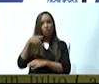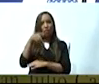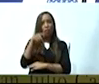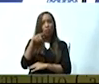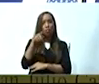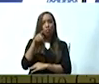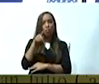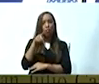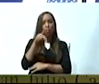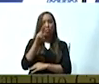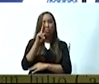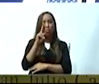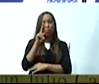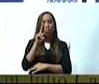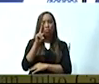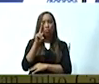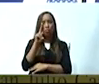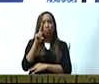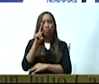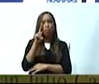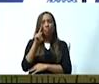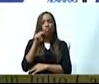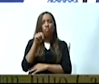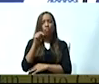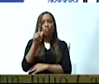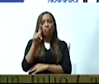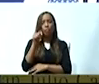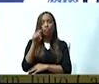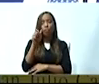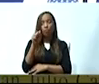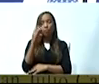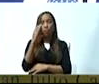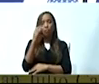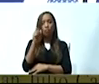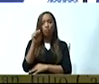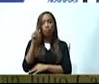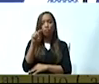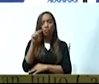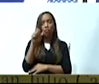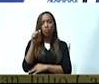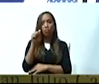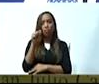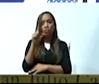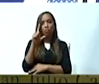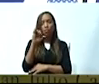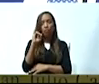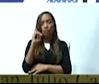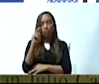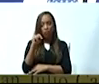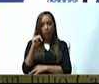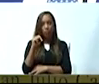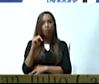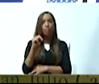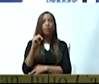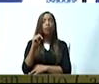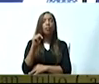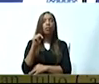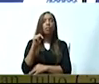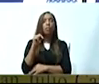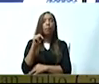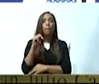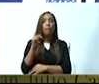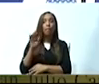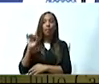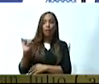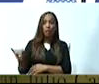pudiésemos llenar dos o tres estantes. Esa es una construcción marca